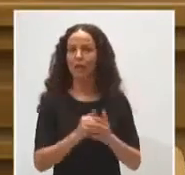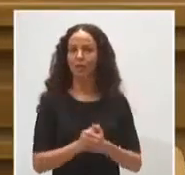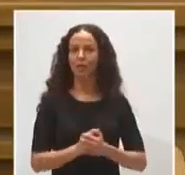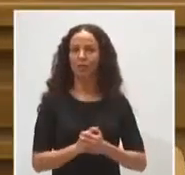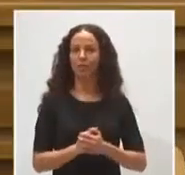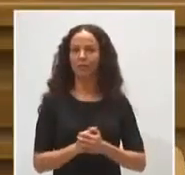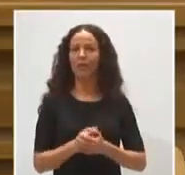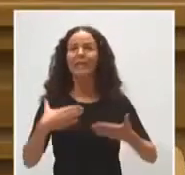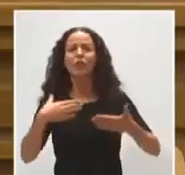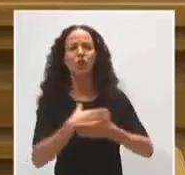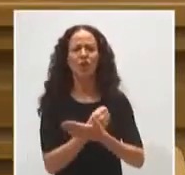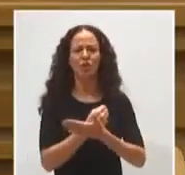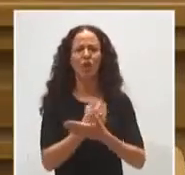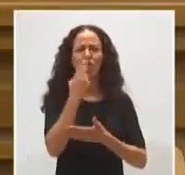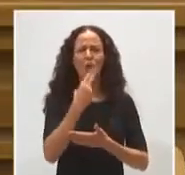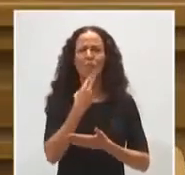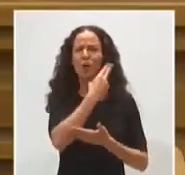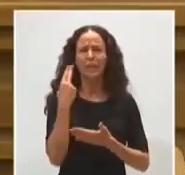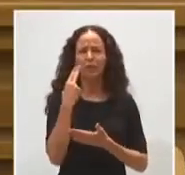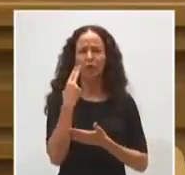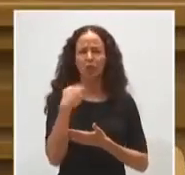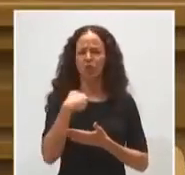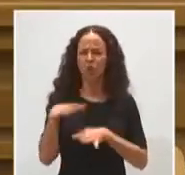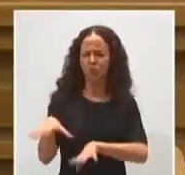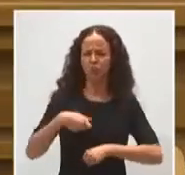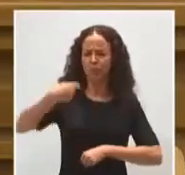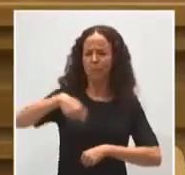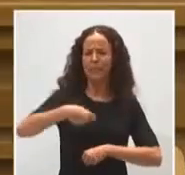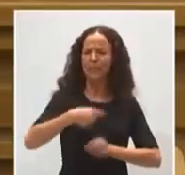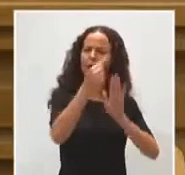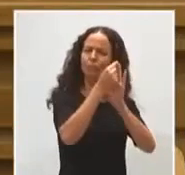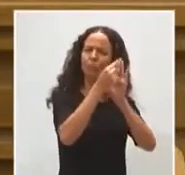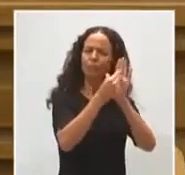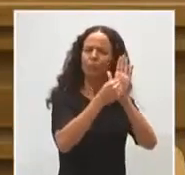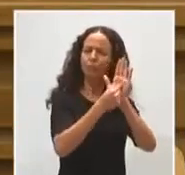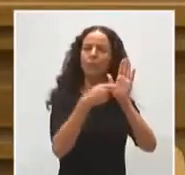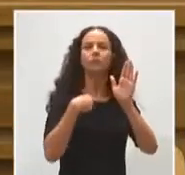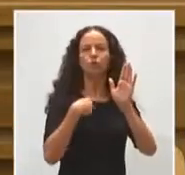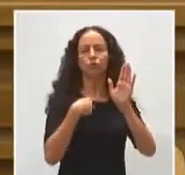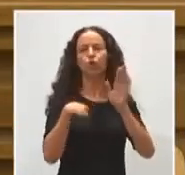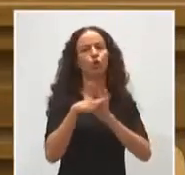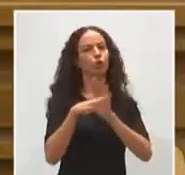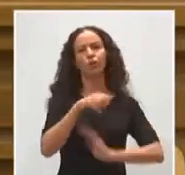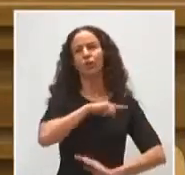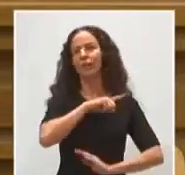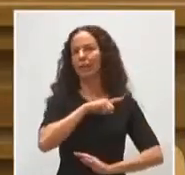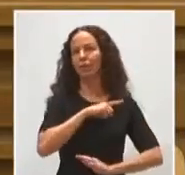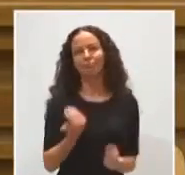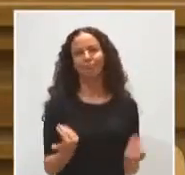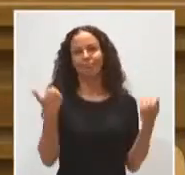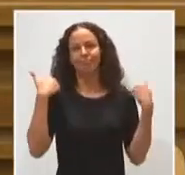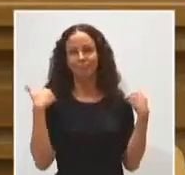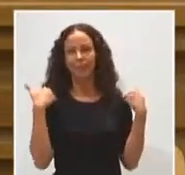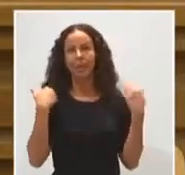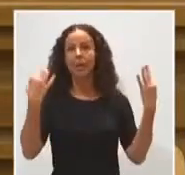todos y cada uno de los compromisos que adquirí como presidente me sigo sintiendo responsable seguramente muchos se van a ver